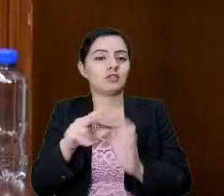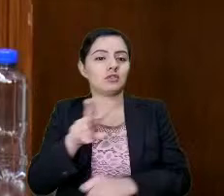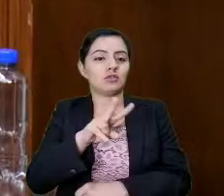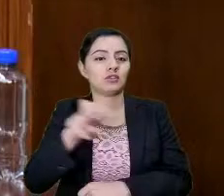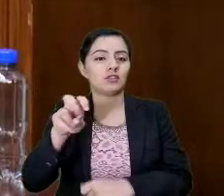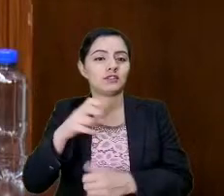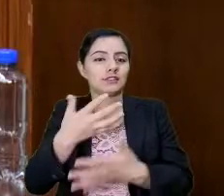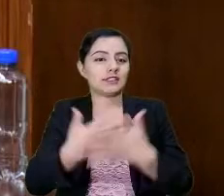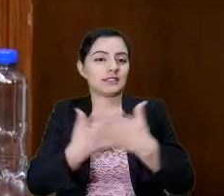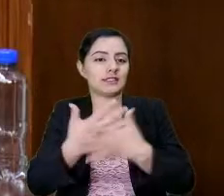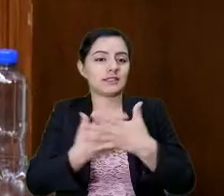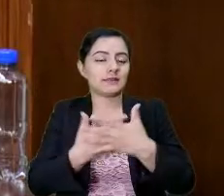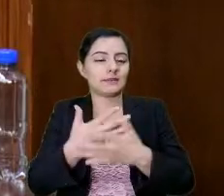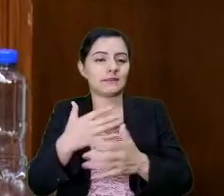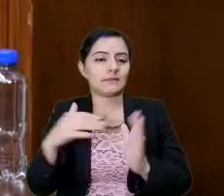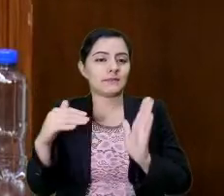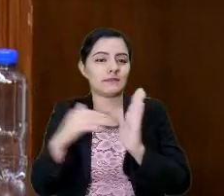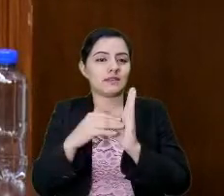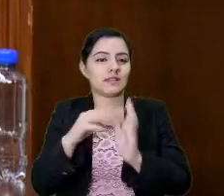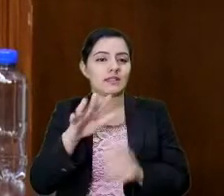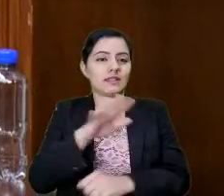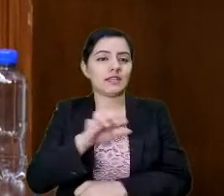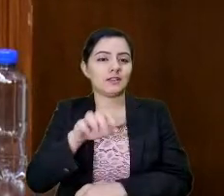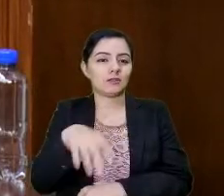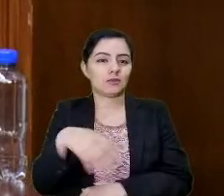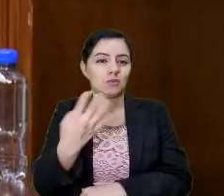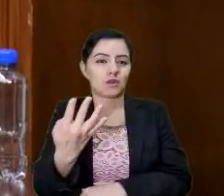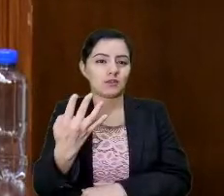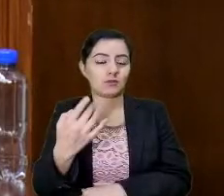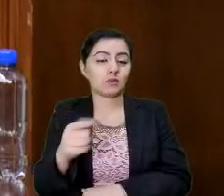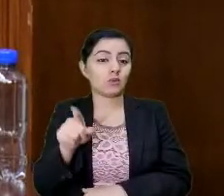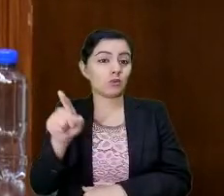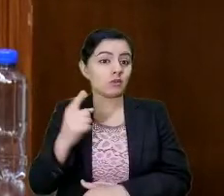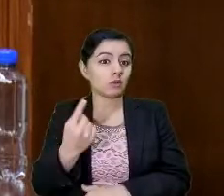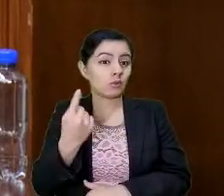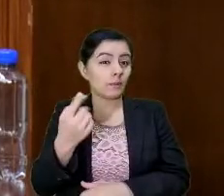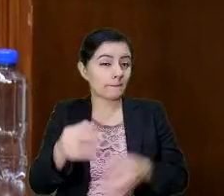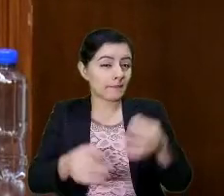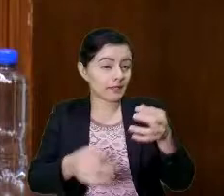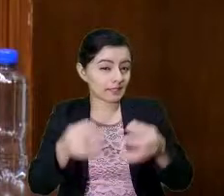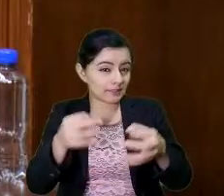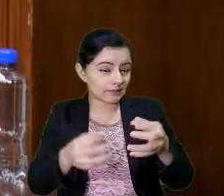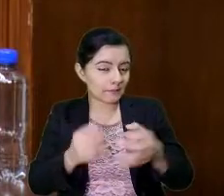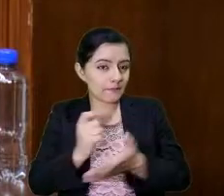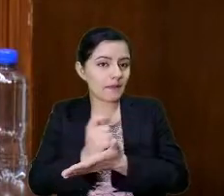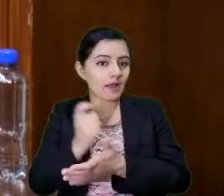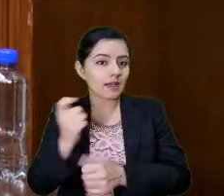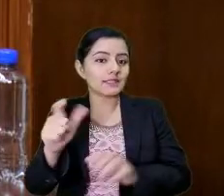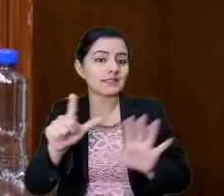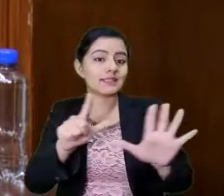5,778,215,504 pesos. Un ministro de la Suprema Corte de Justicia percibe un salario de